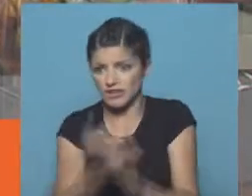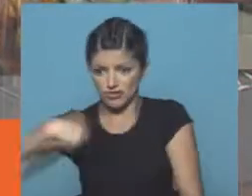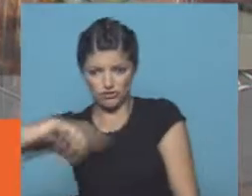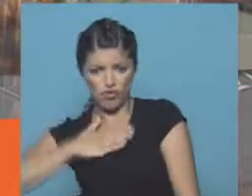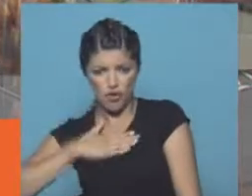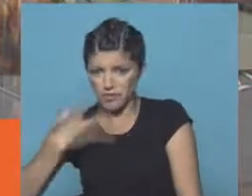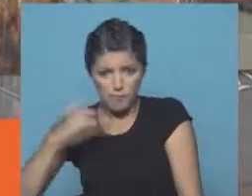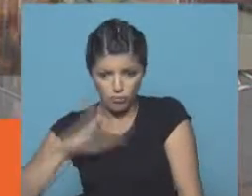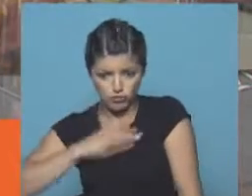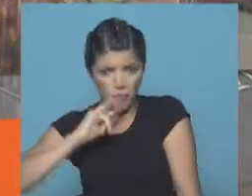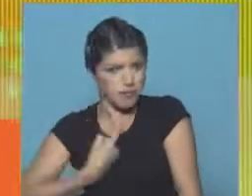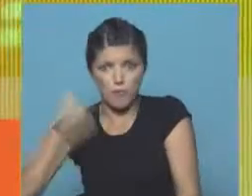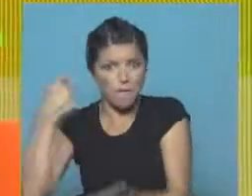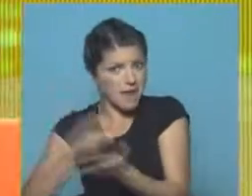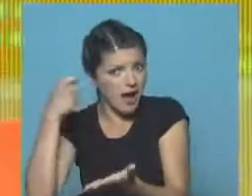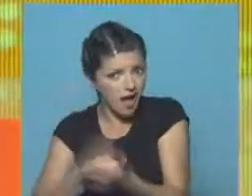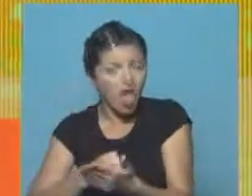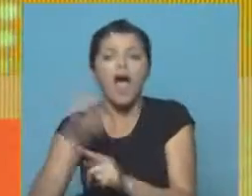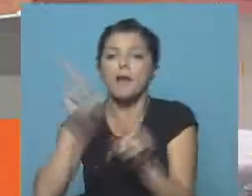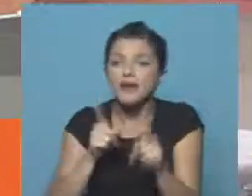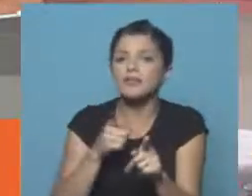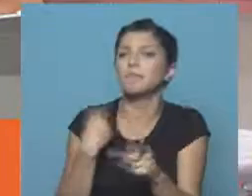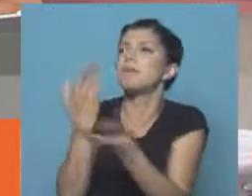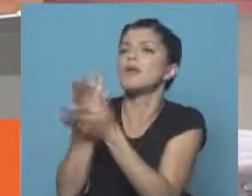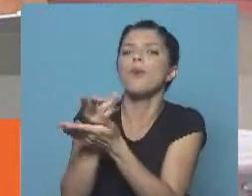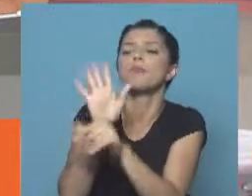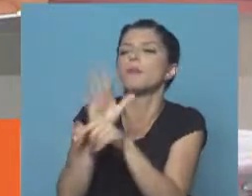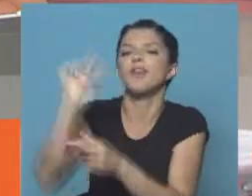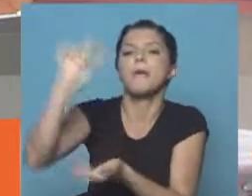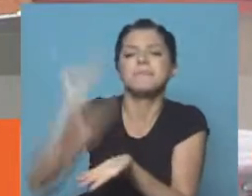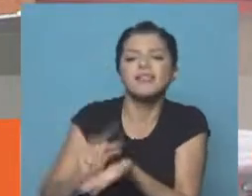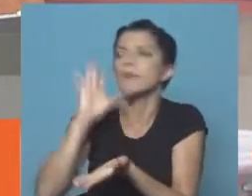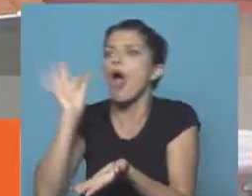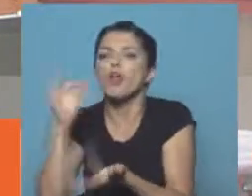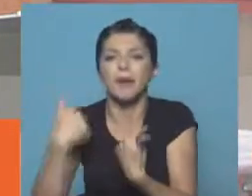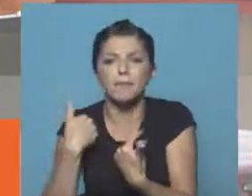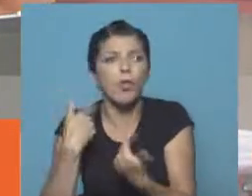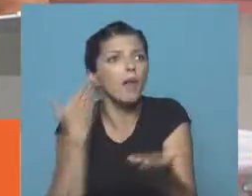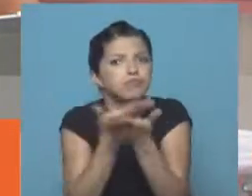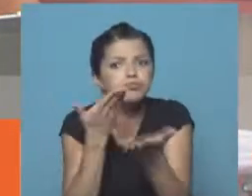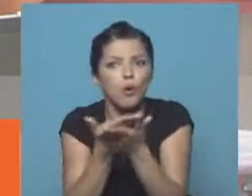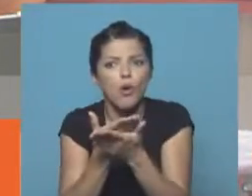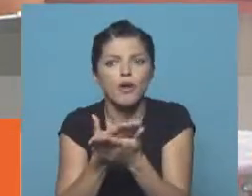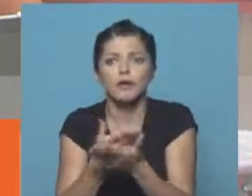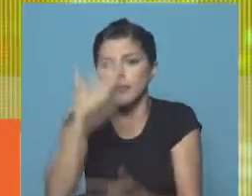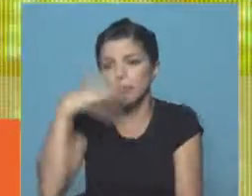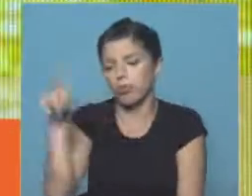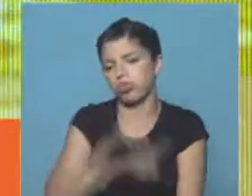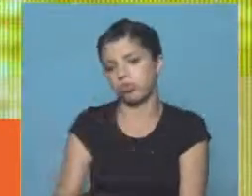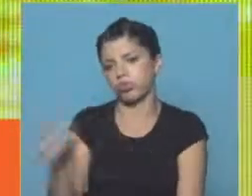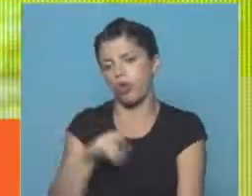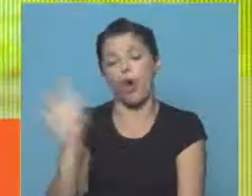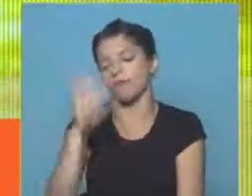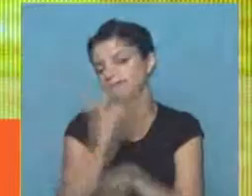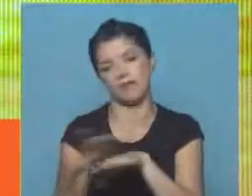poco bolsillo, a veces tienen que hipotecar recursos que no tienen, para hacer un esfuerzo para lograr una justicia que finalmente no llega o llega tarde. Bueno, en este punto me parece que